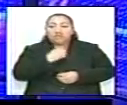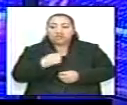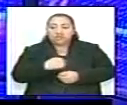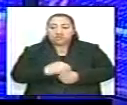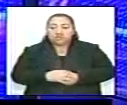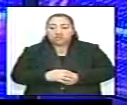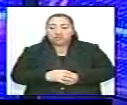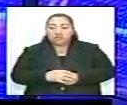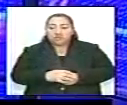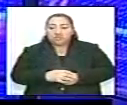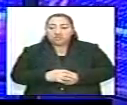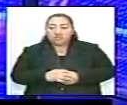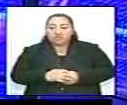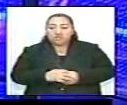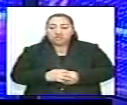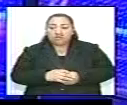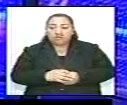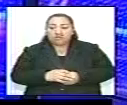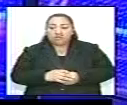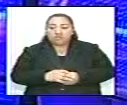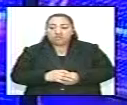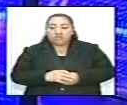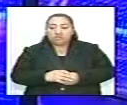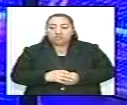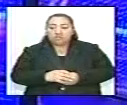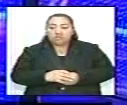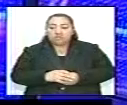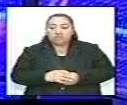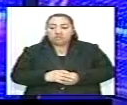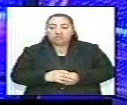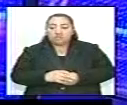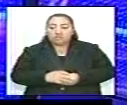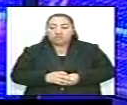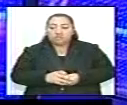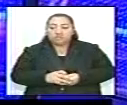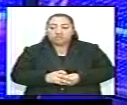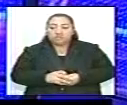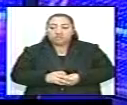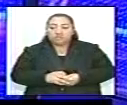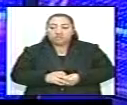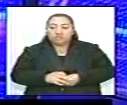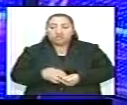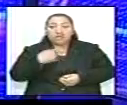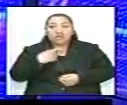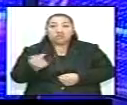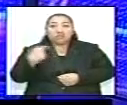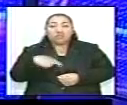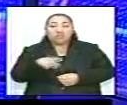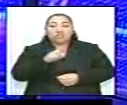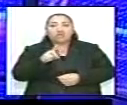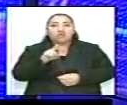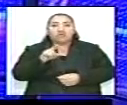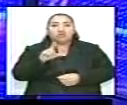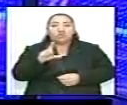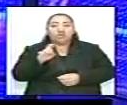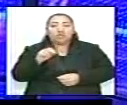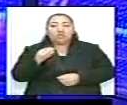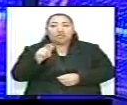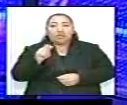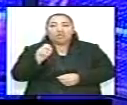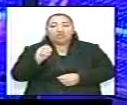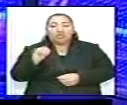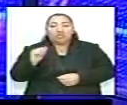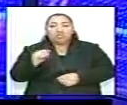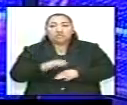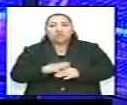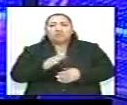ministra, ¿no?, a la ministra del sector. Ella se va a presentar, la ministra Zulema Toma, a raíz de